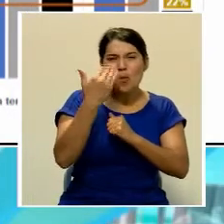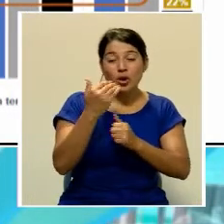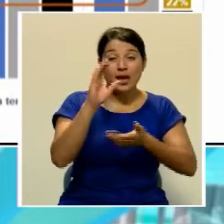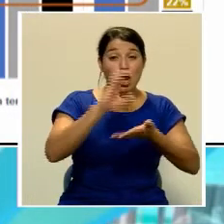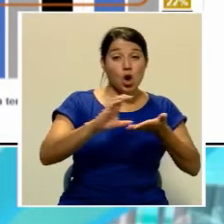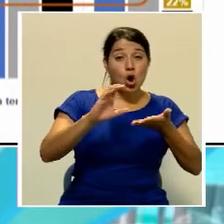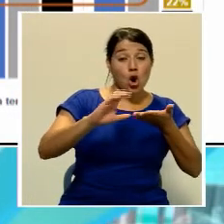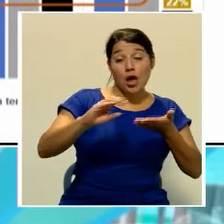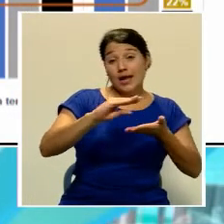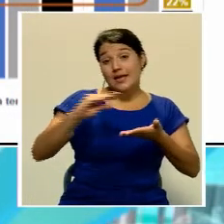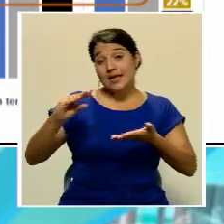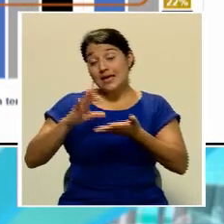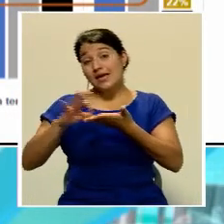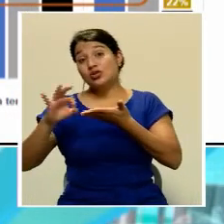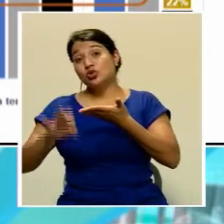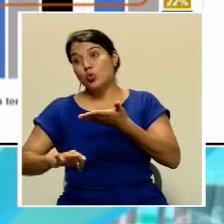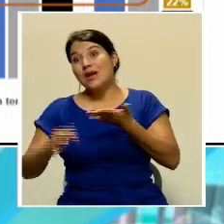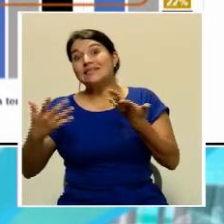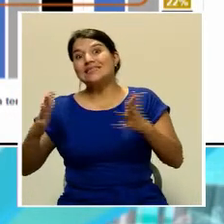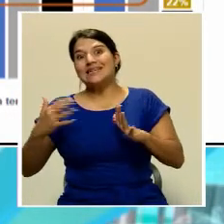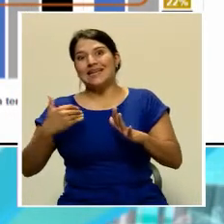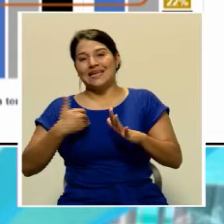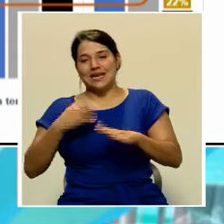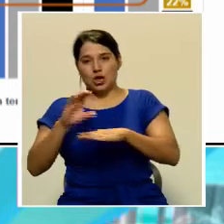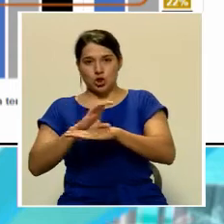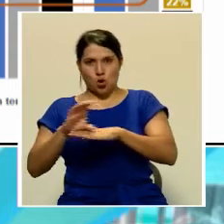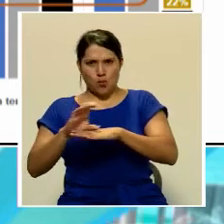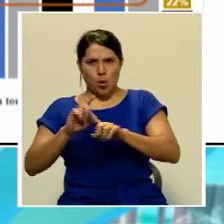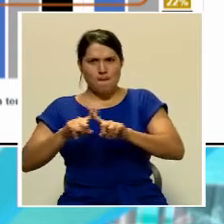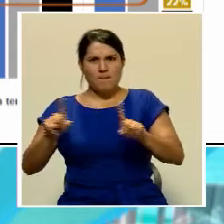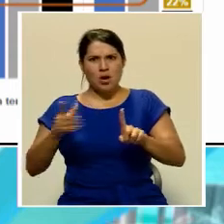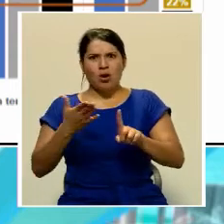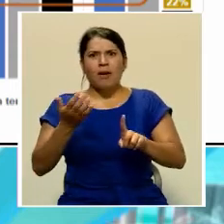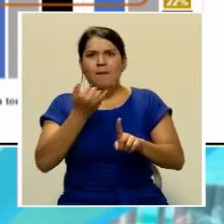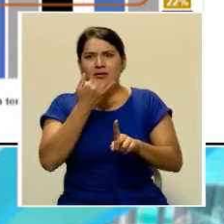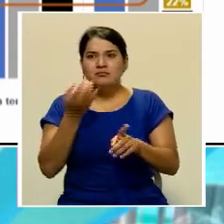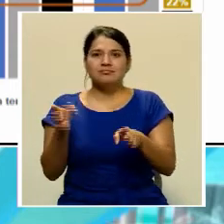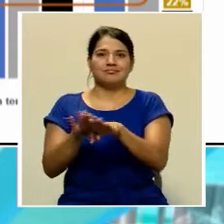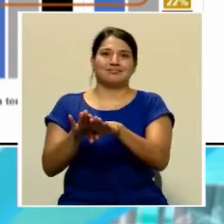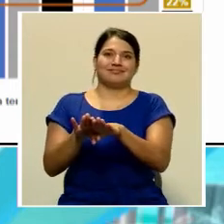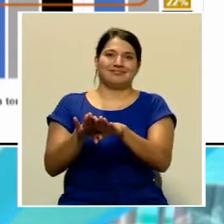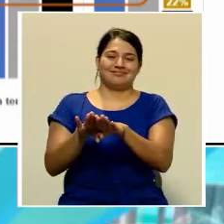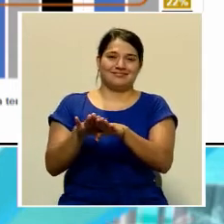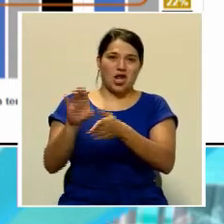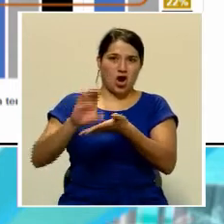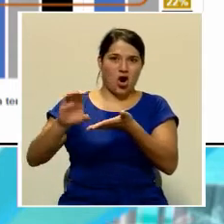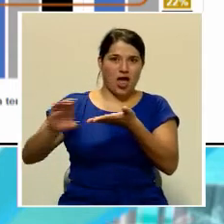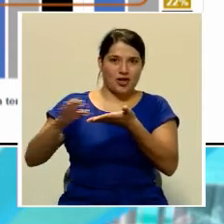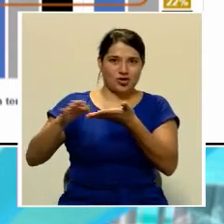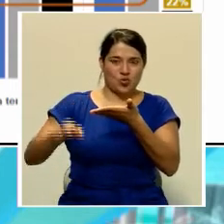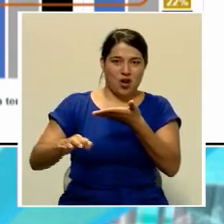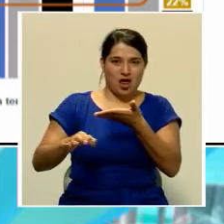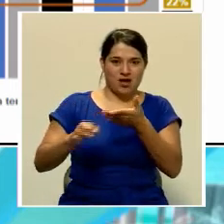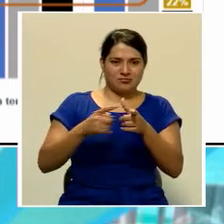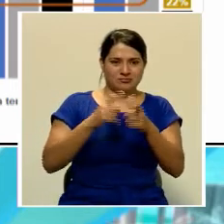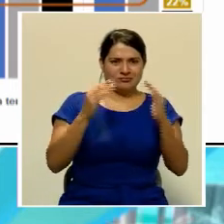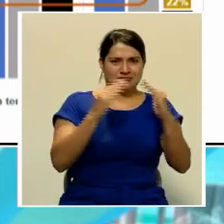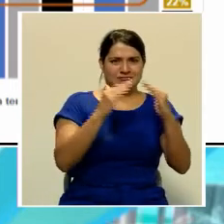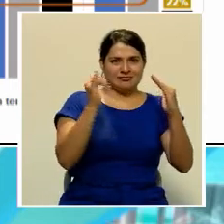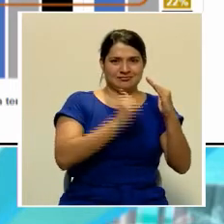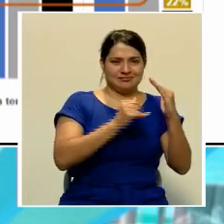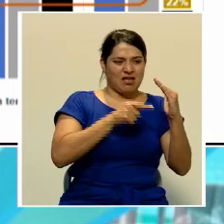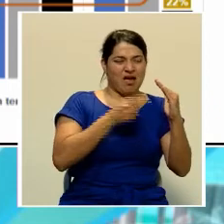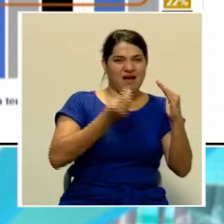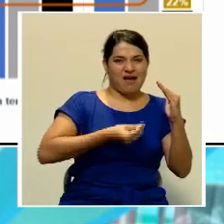tenían esos equipos. Pero ¿qué pasa cuando están en casa, verdad? Entonces, ahí es donde veíamos la